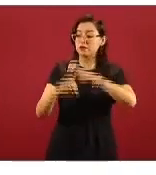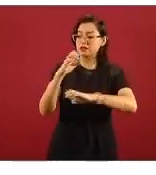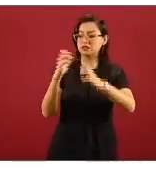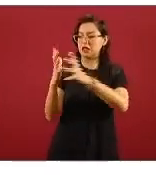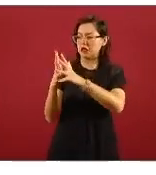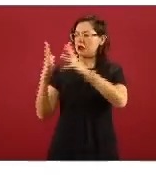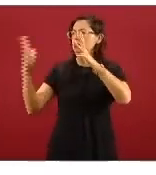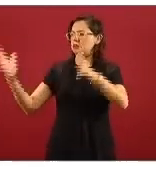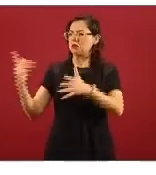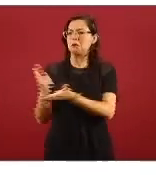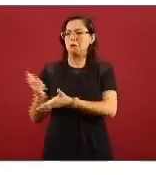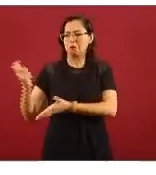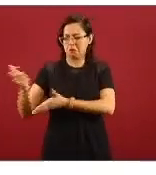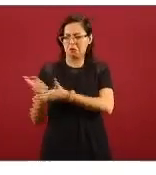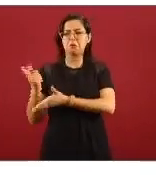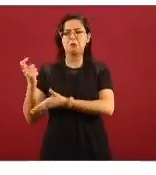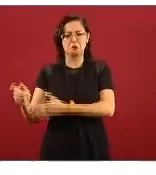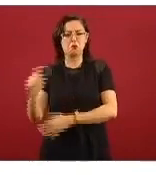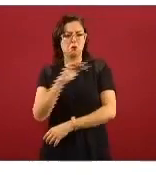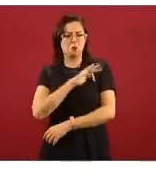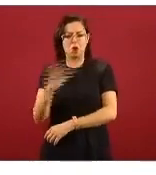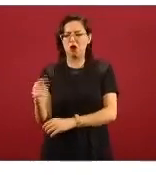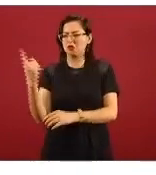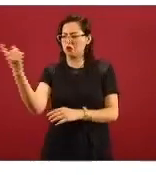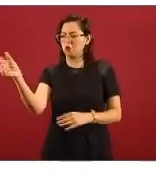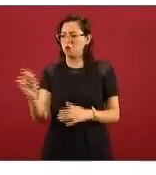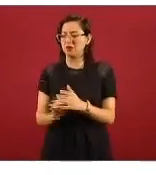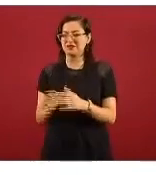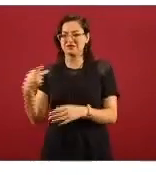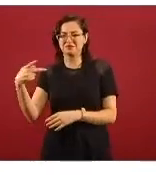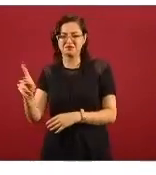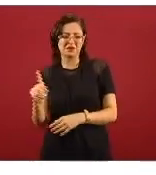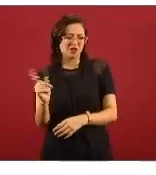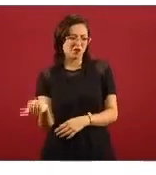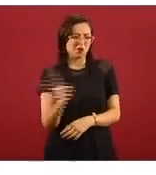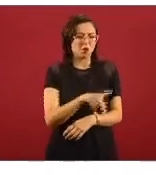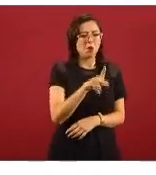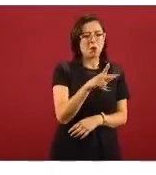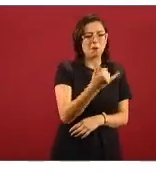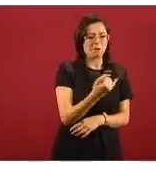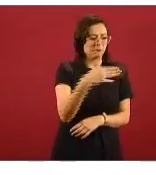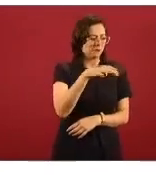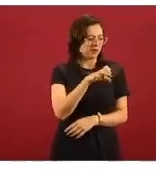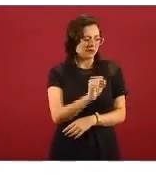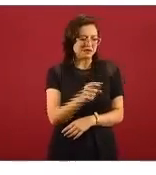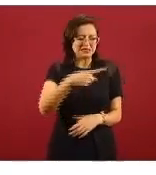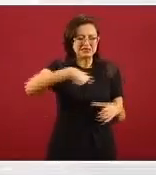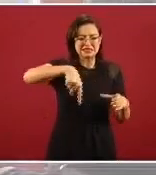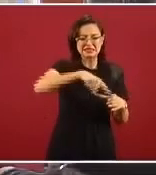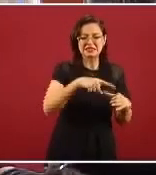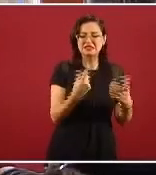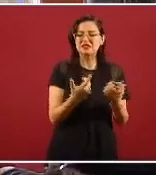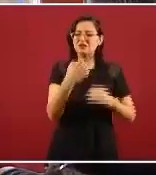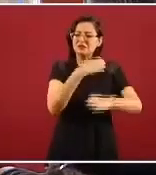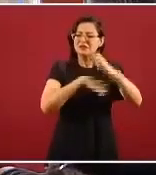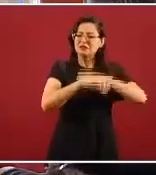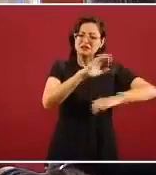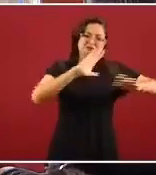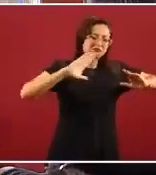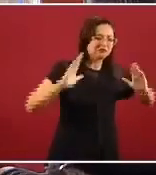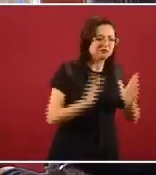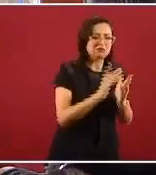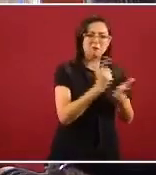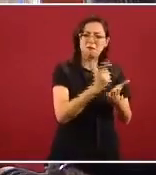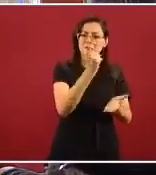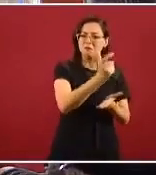de los salarios, pero esos micro pequeños negocios, las pymes, ¿cuál va a ser el apoyo para estas pequeñas empresas que necesitan seguir